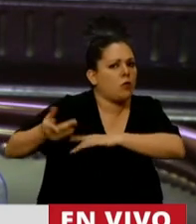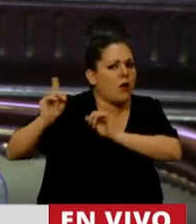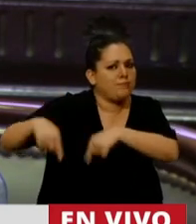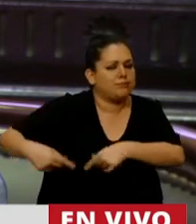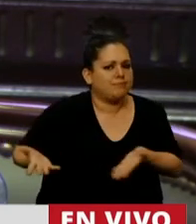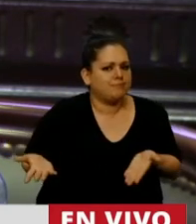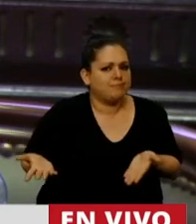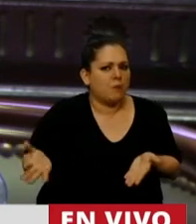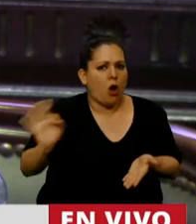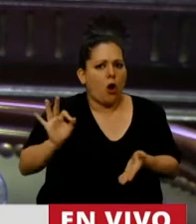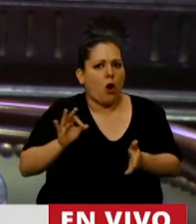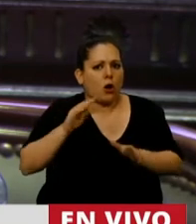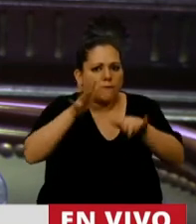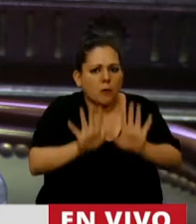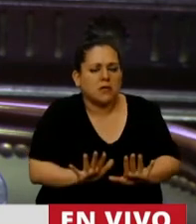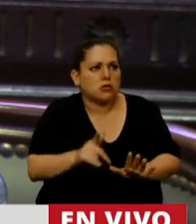estamos planteando?